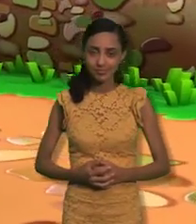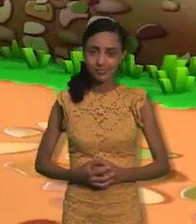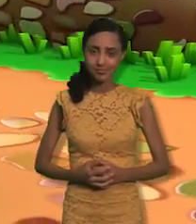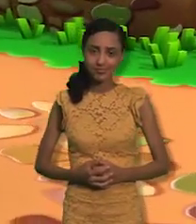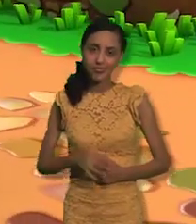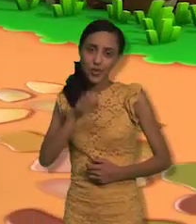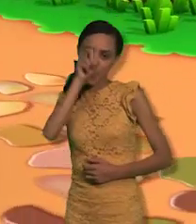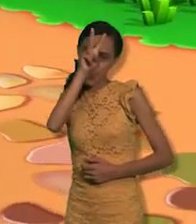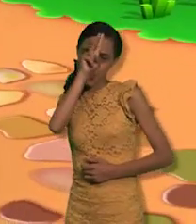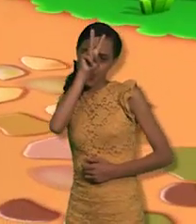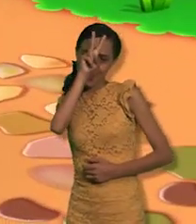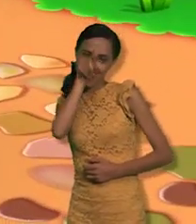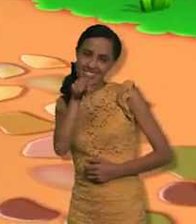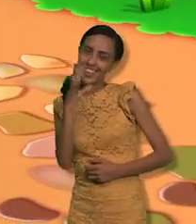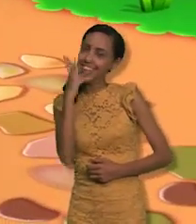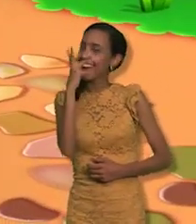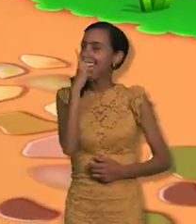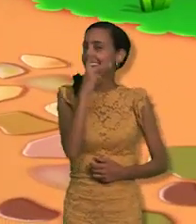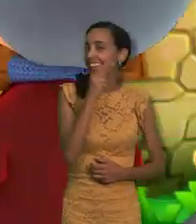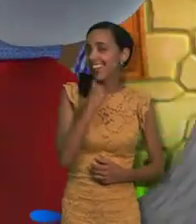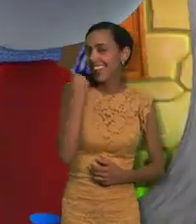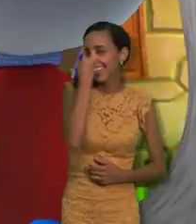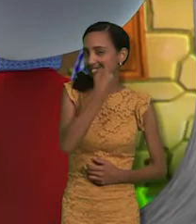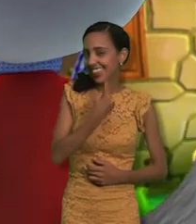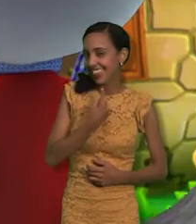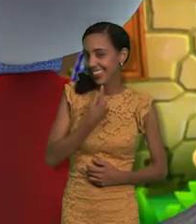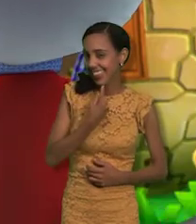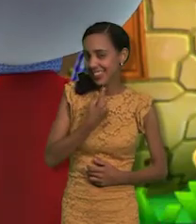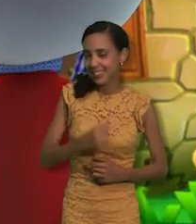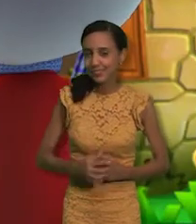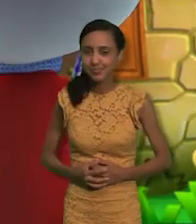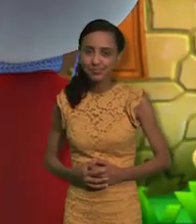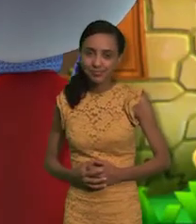Cucarachita Martina, qué linda estás.